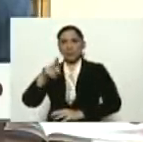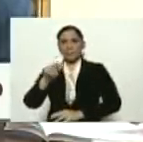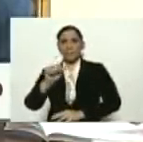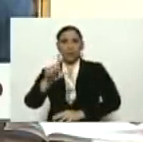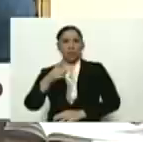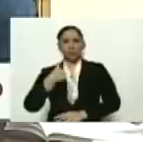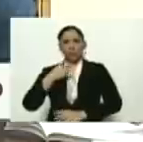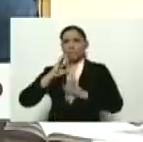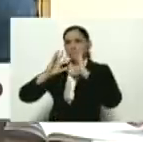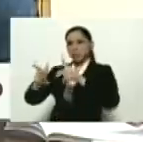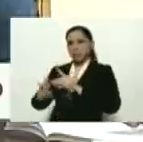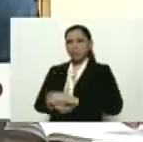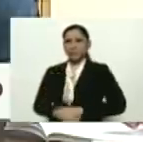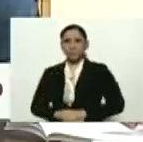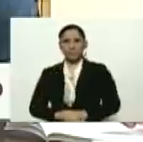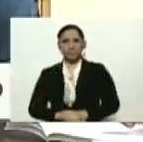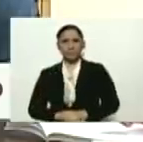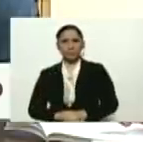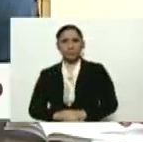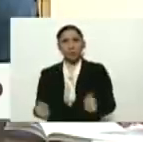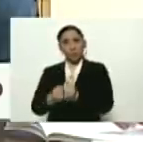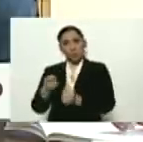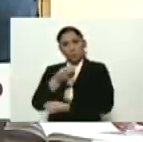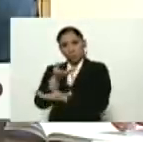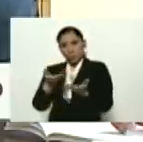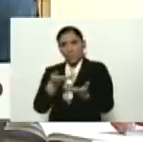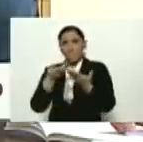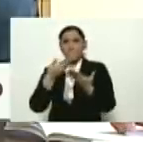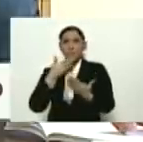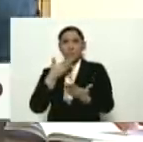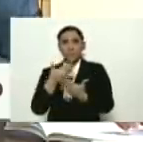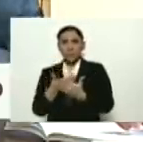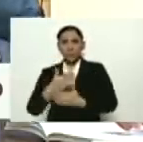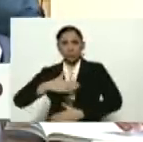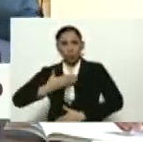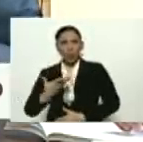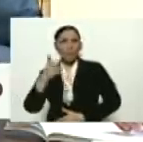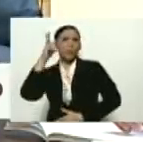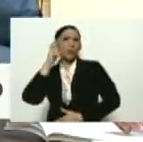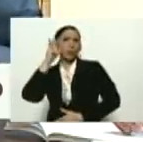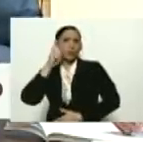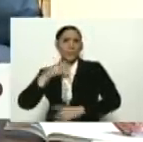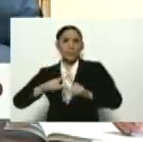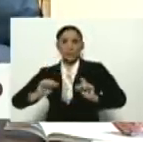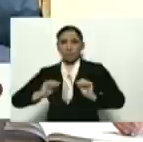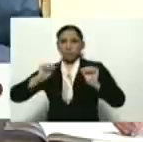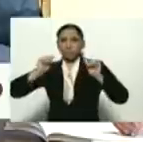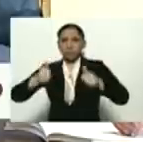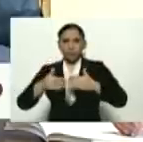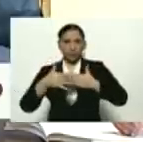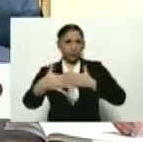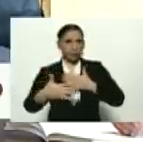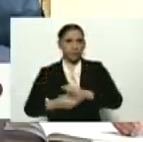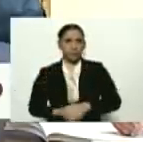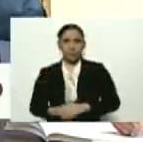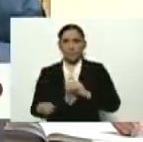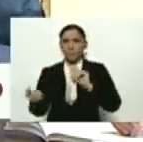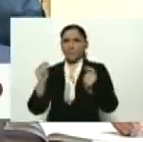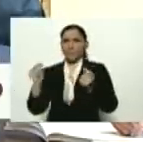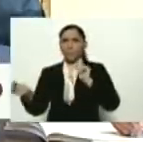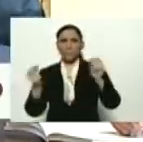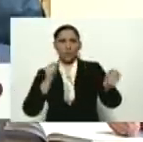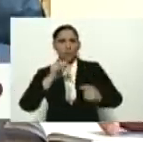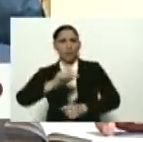planteo, con su permiso, que podamos escuchar para arrancar la intervención de